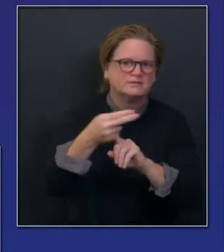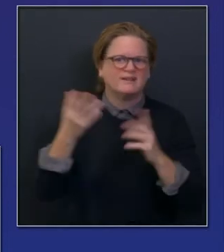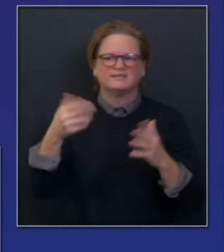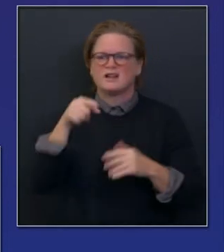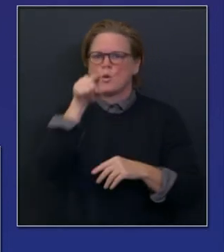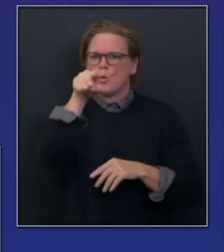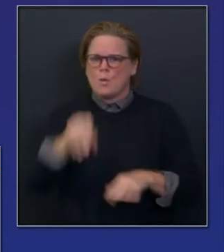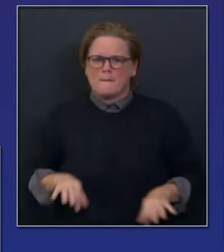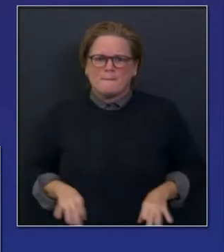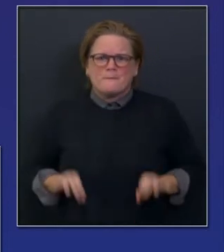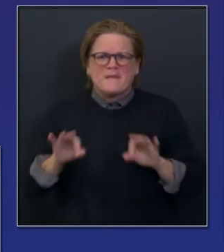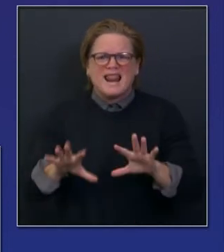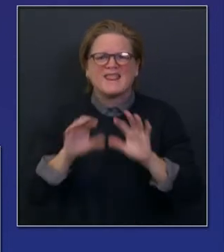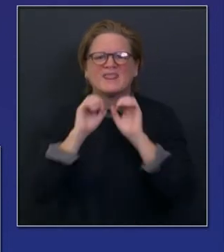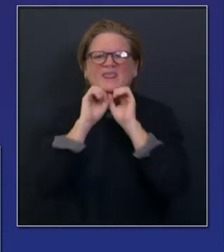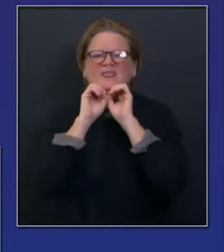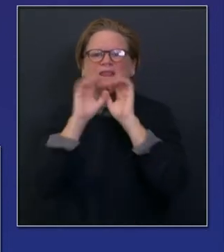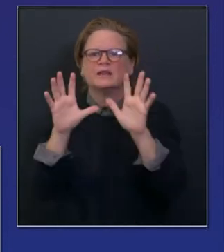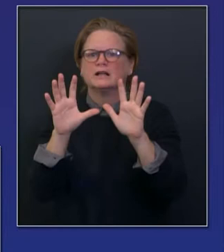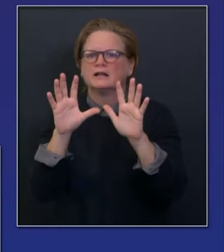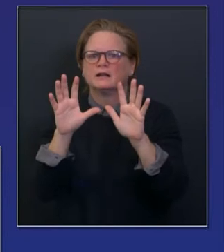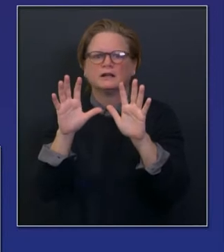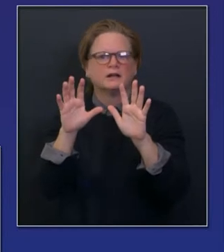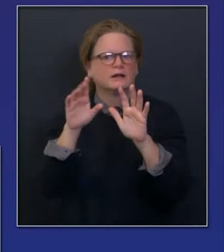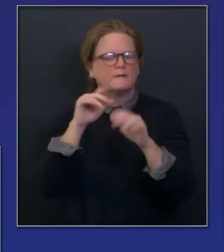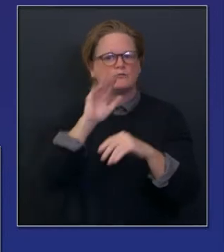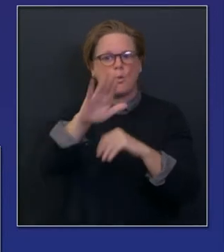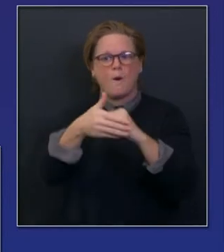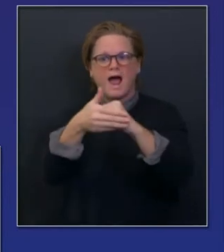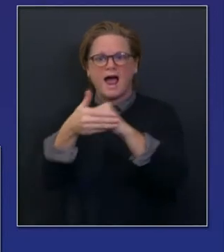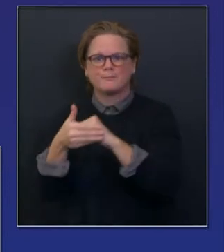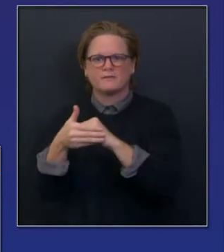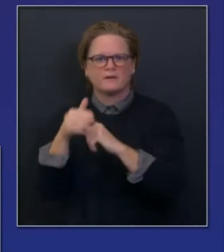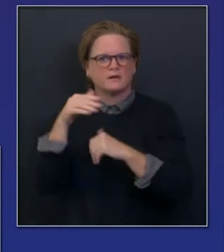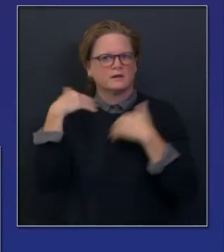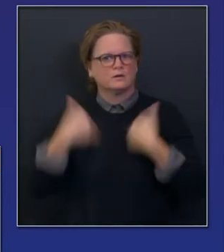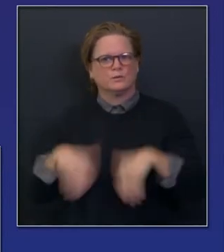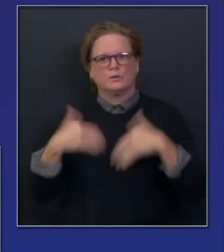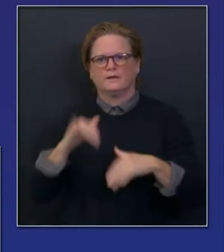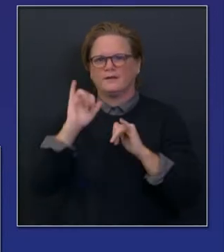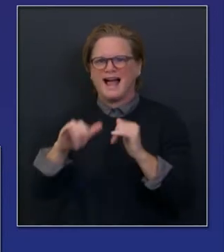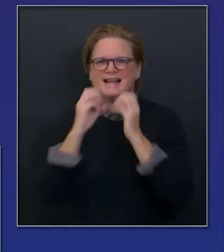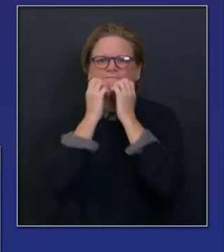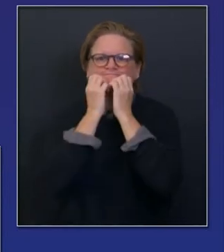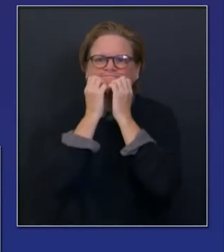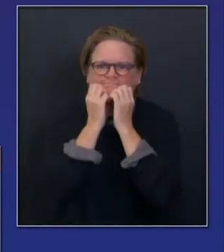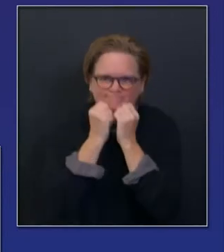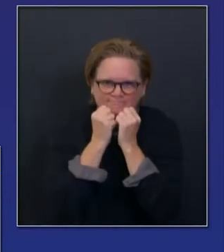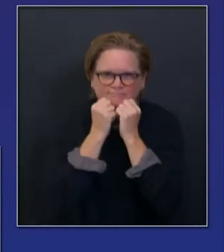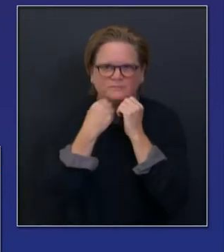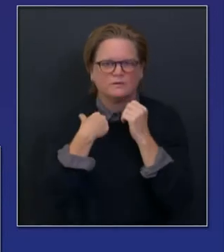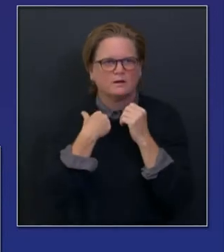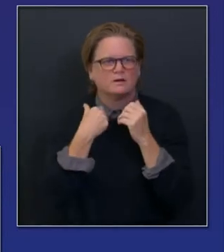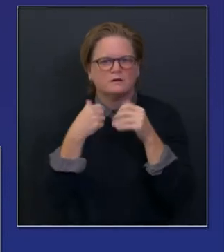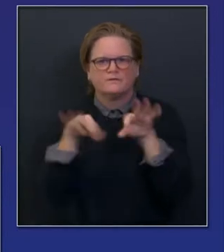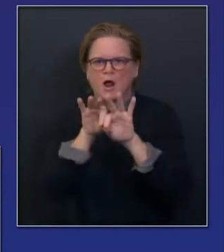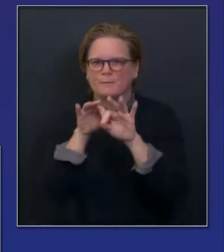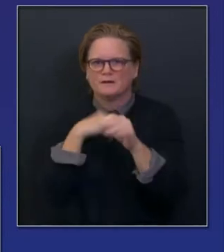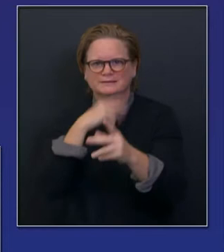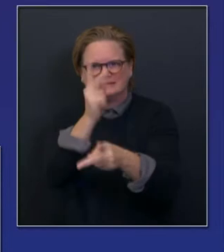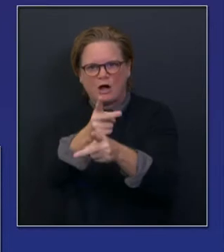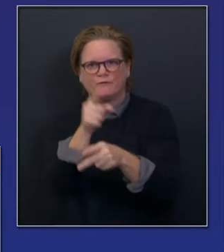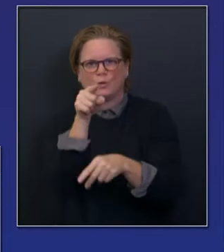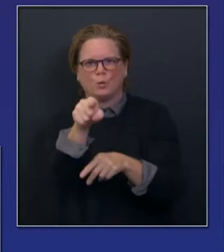transporte, dinero para viáticos, etcétera, para que usted con su pericia médica nos pueda ayudar en este momento donde más